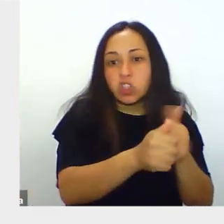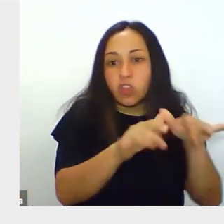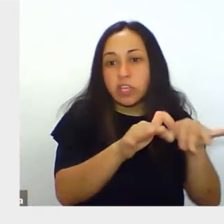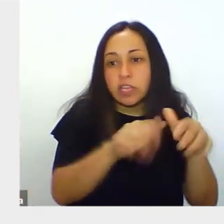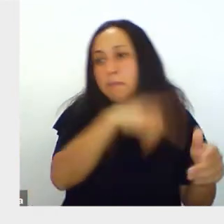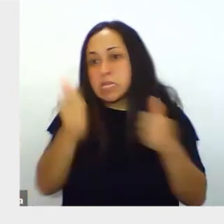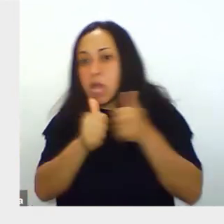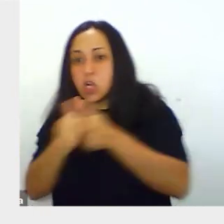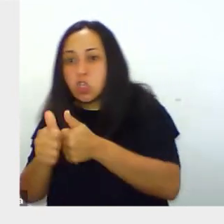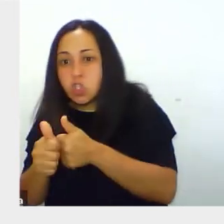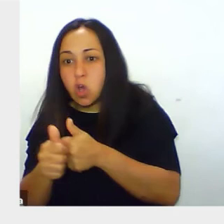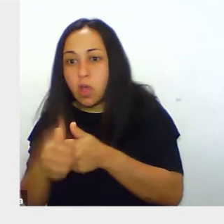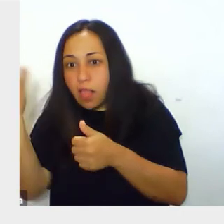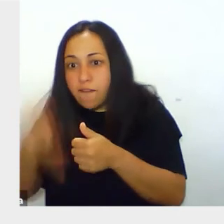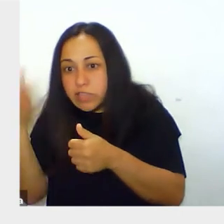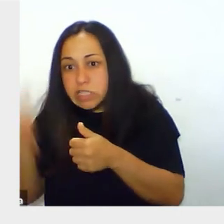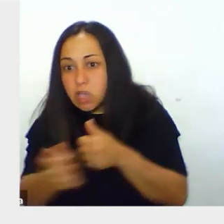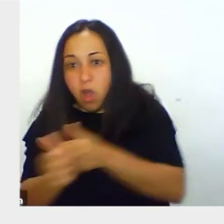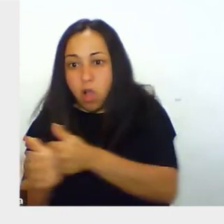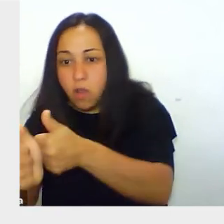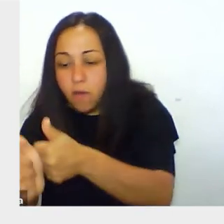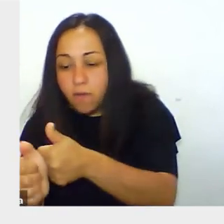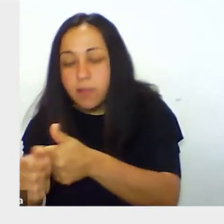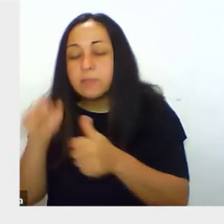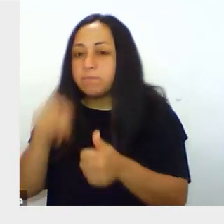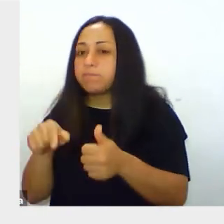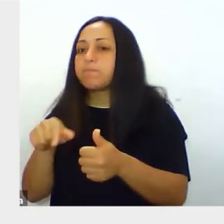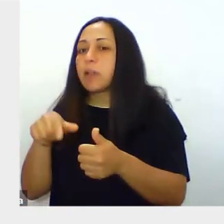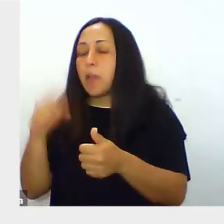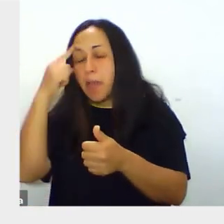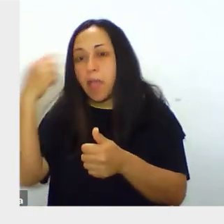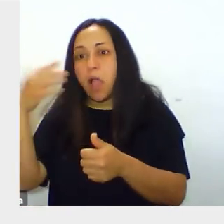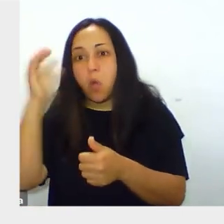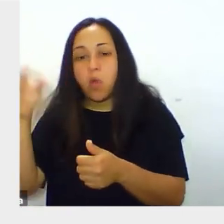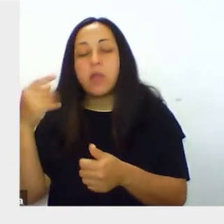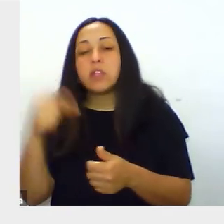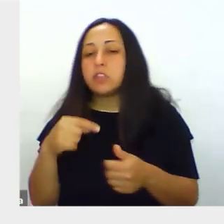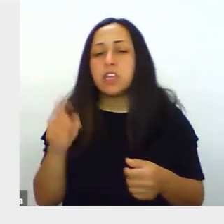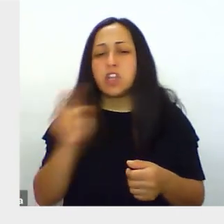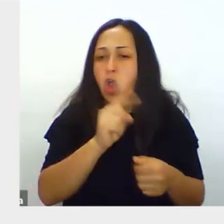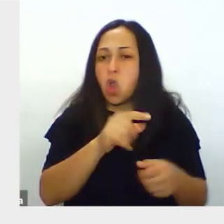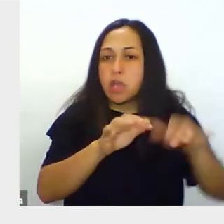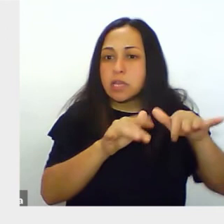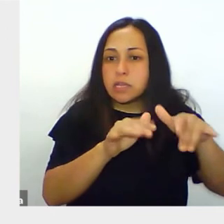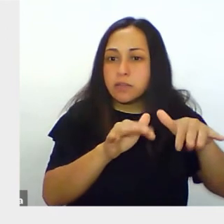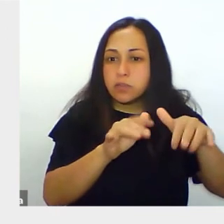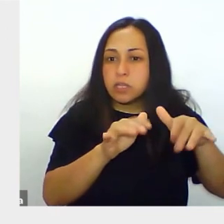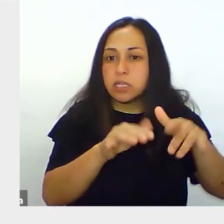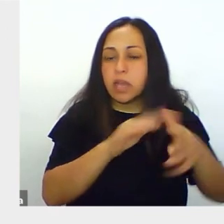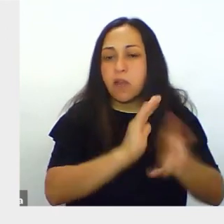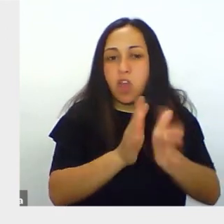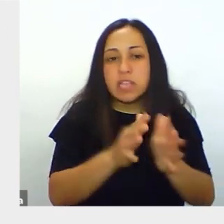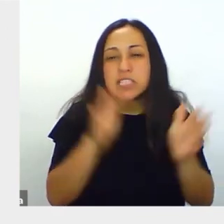al espacio físico. Y para nosotros es importante dejar de minimizar este tipo de situaciones,